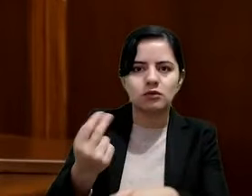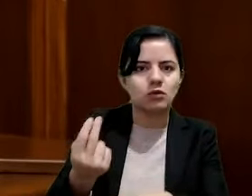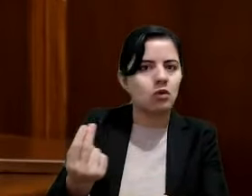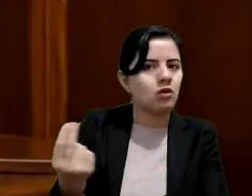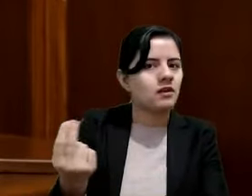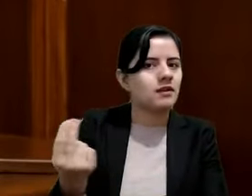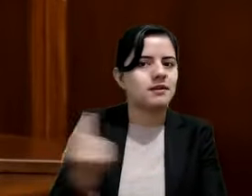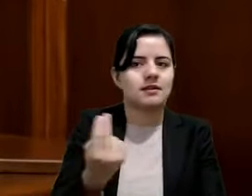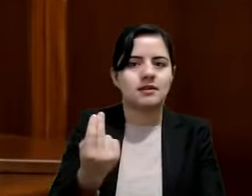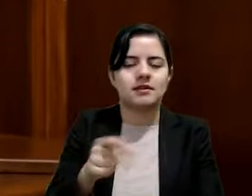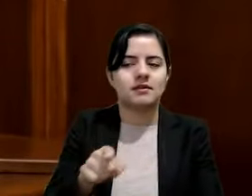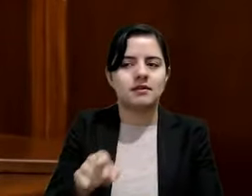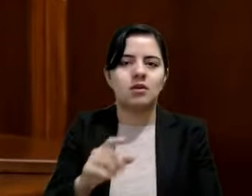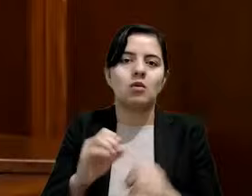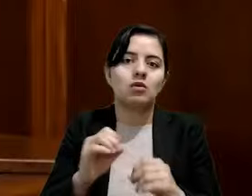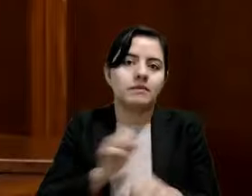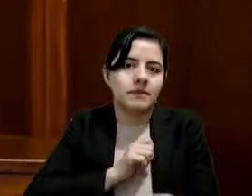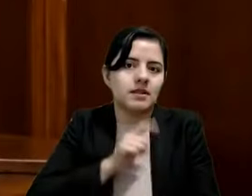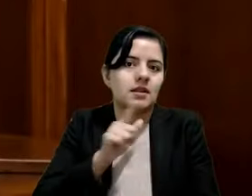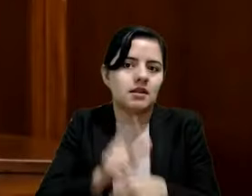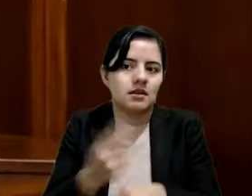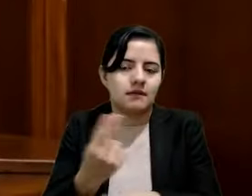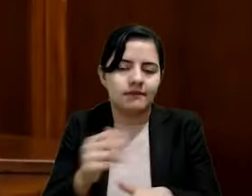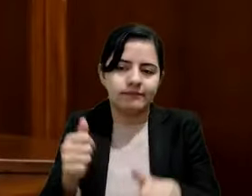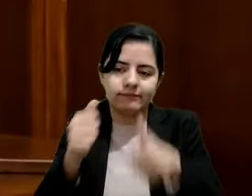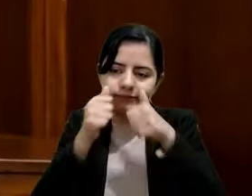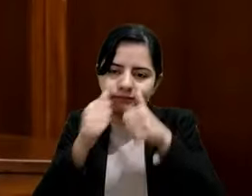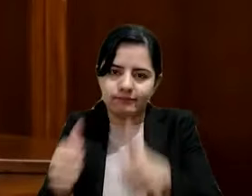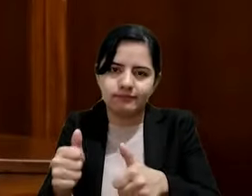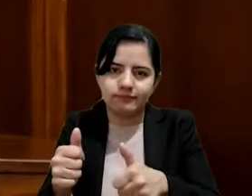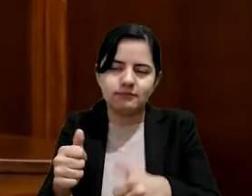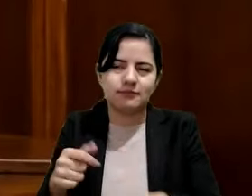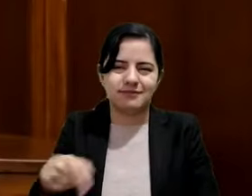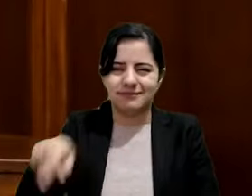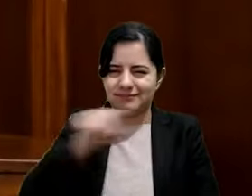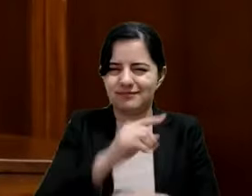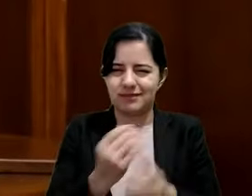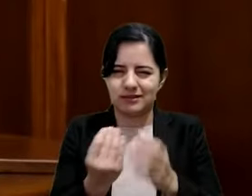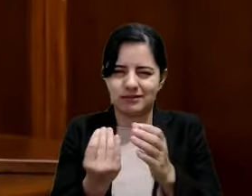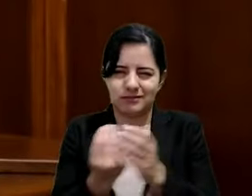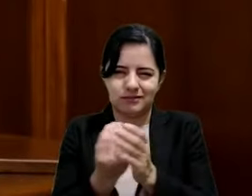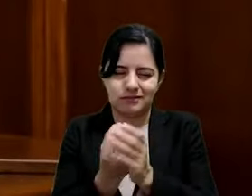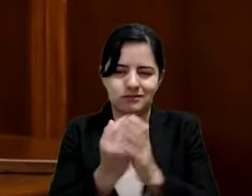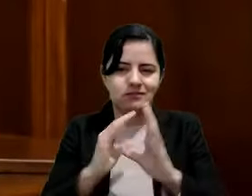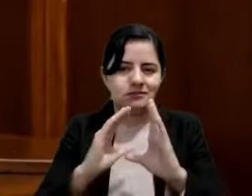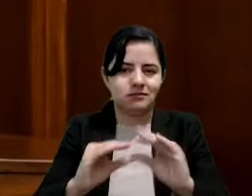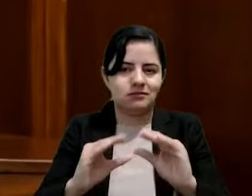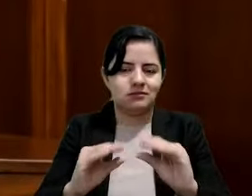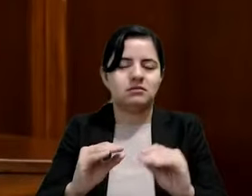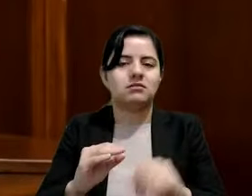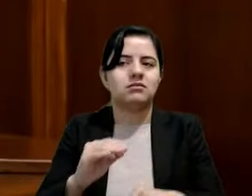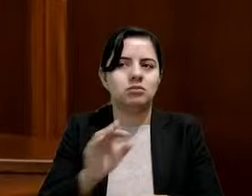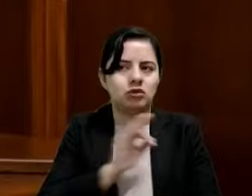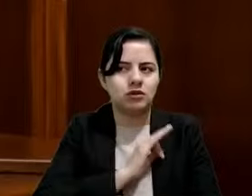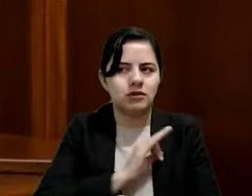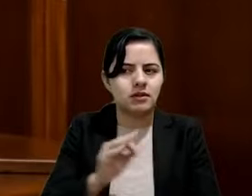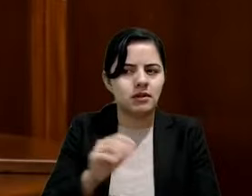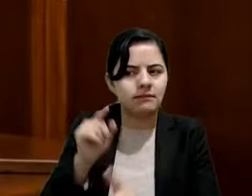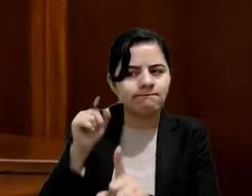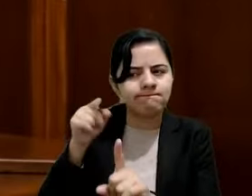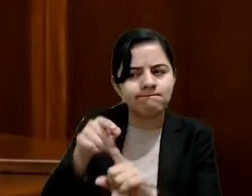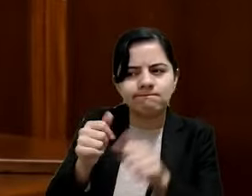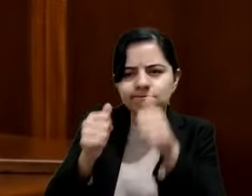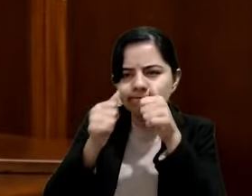con la calidad que ustedes han tenido y las capacitaciones que han llevado han podido ser muchísimo más precisos e imperantes en la